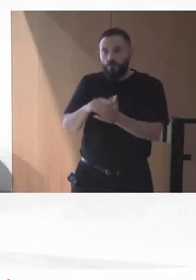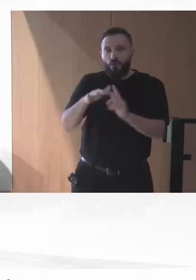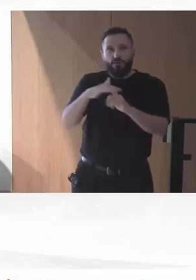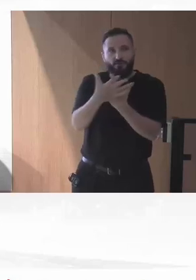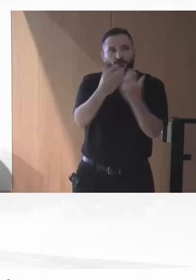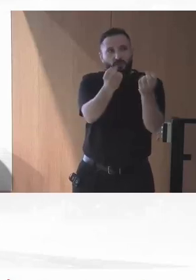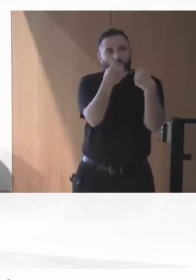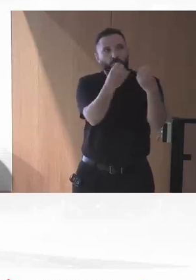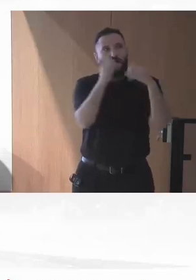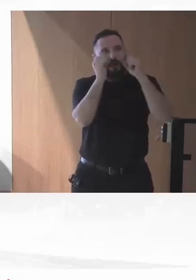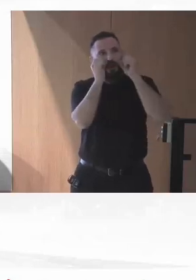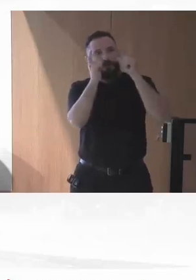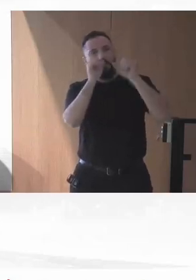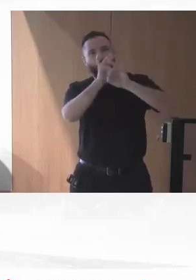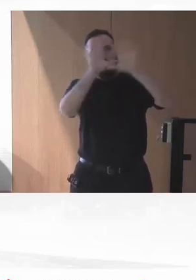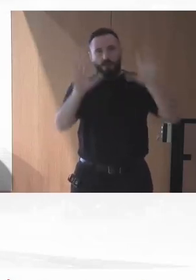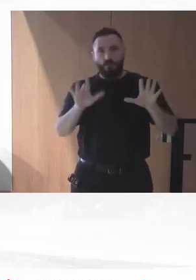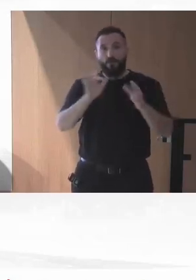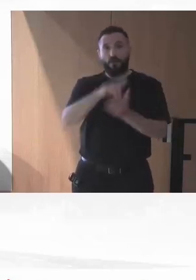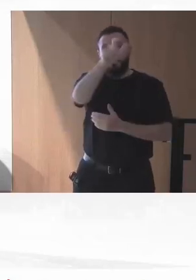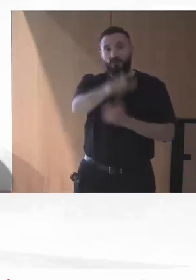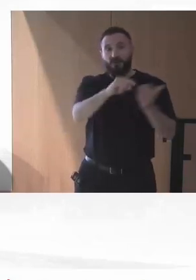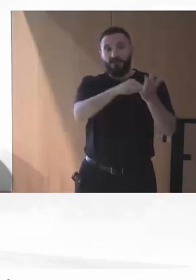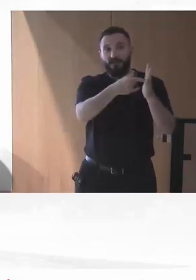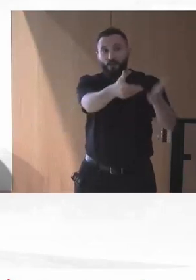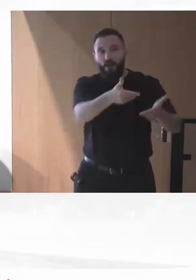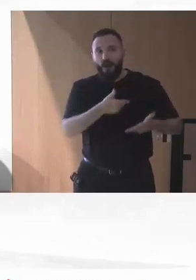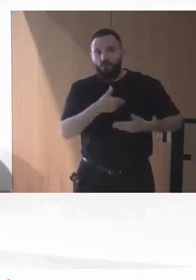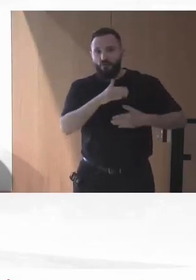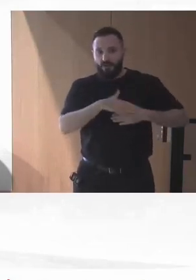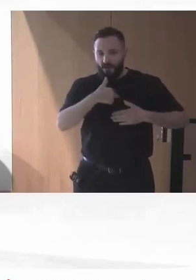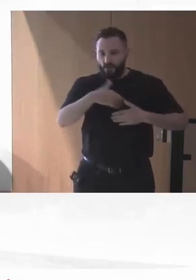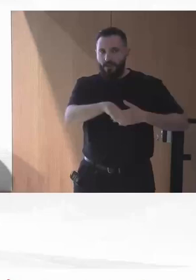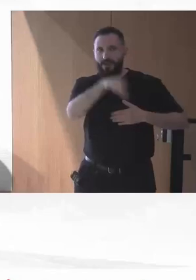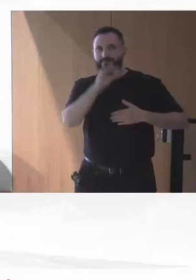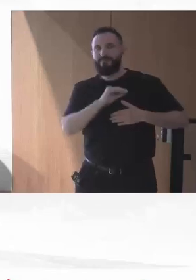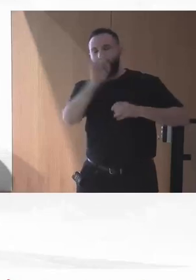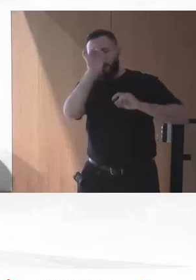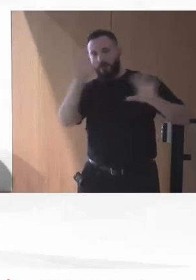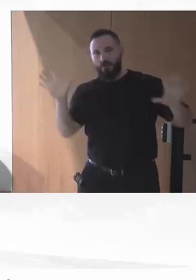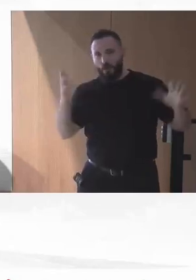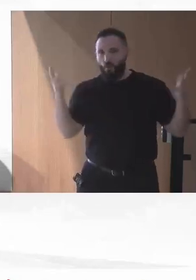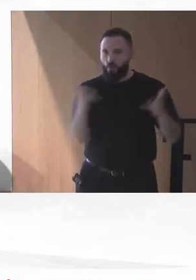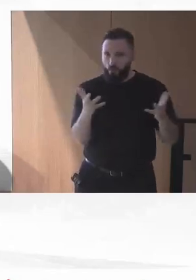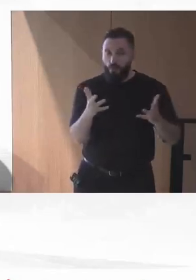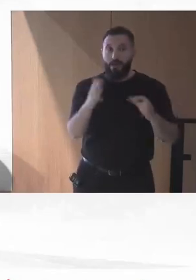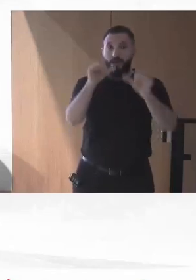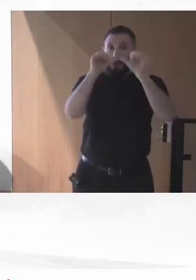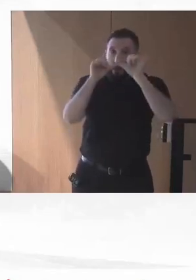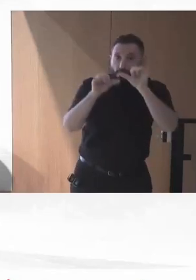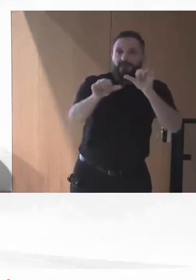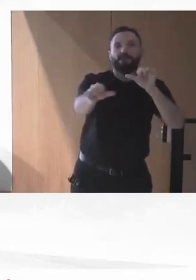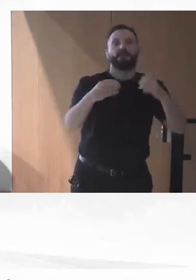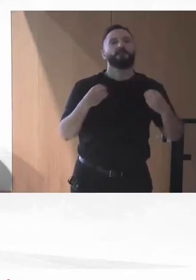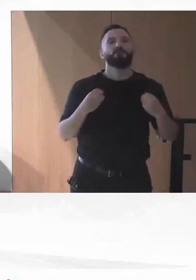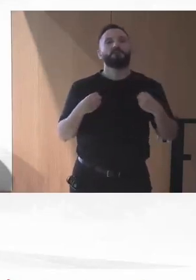pasado. Fue el técnico quien me ayudó a entender la gravedad de lo que había pasado. A partir de entonces, mi vida